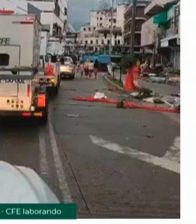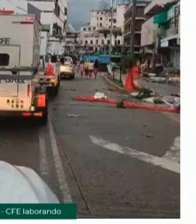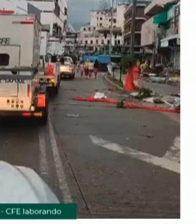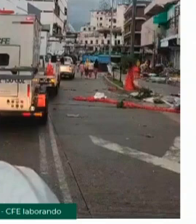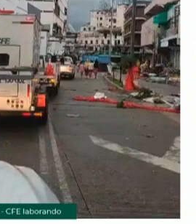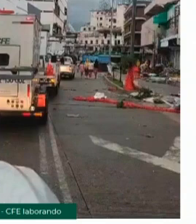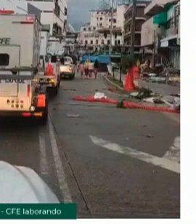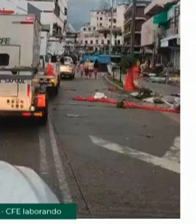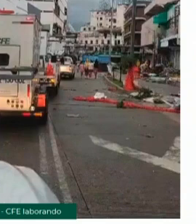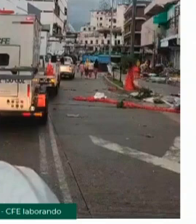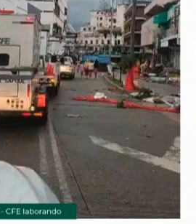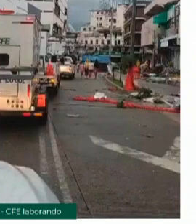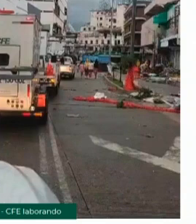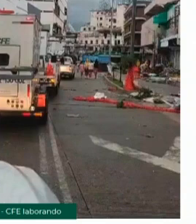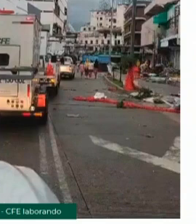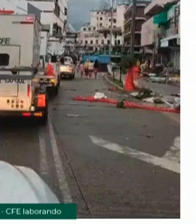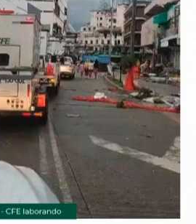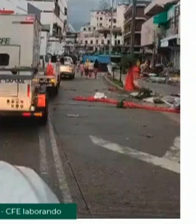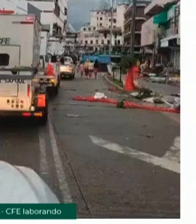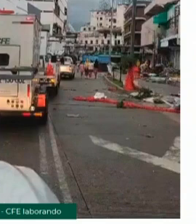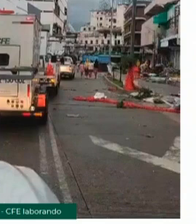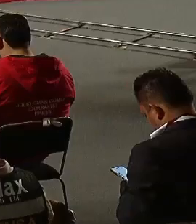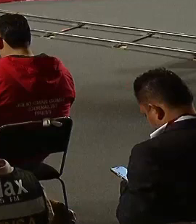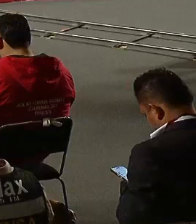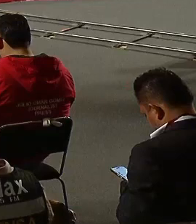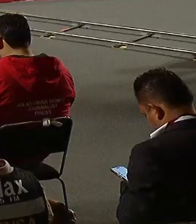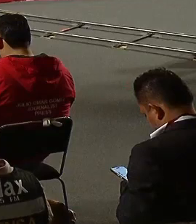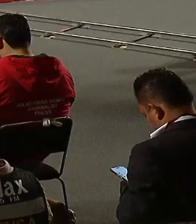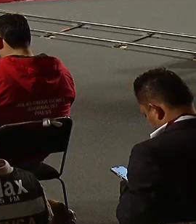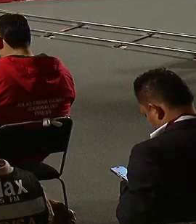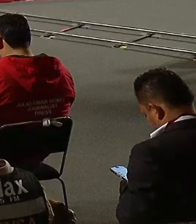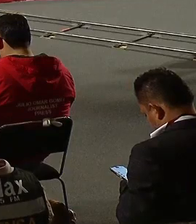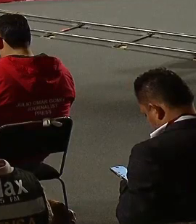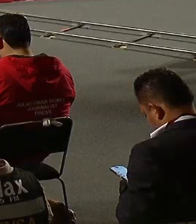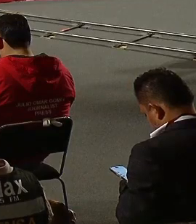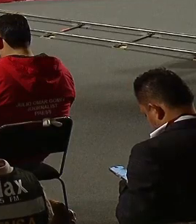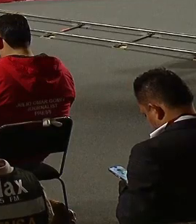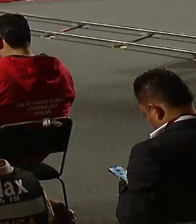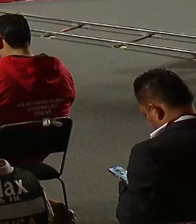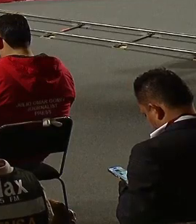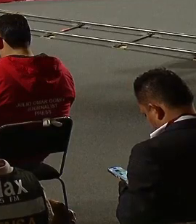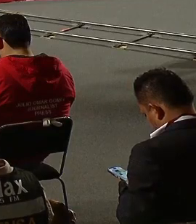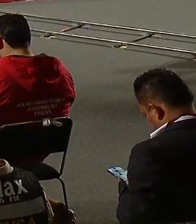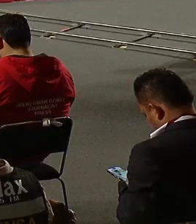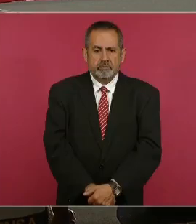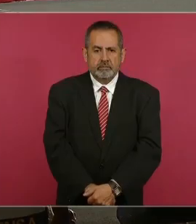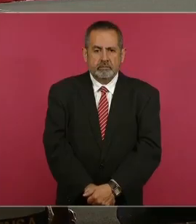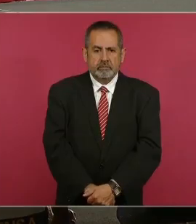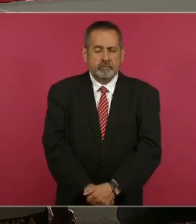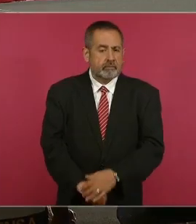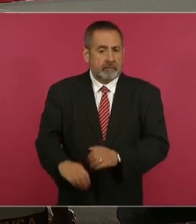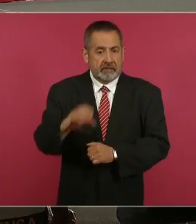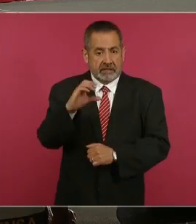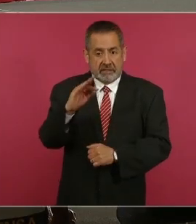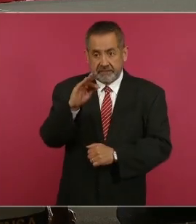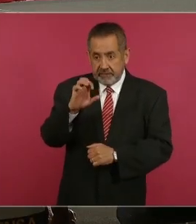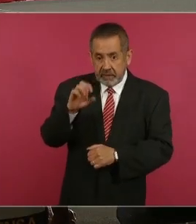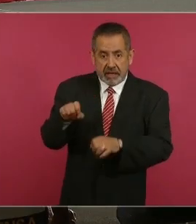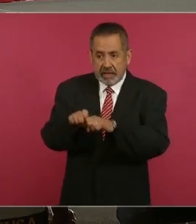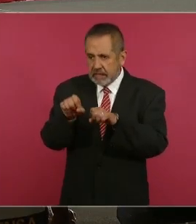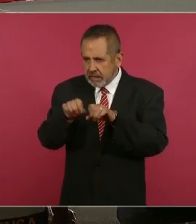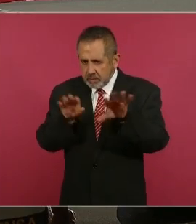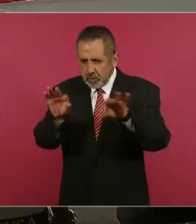en la región afectada. La Comisión Federal de Electricidad dispuso de un equipo conformado